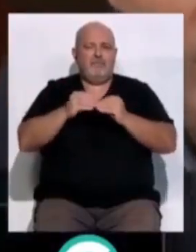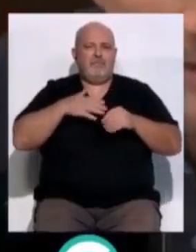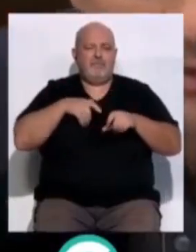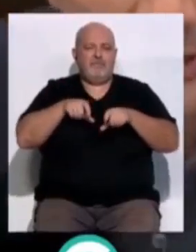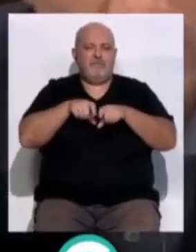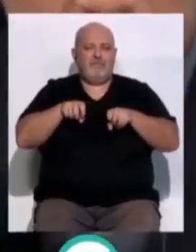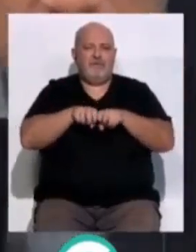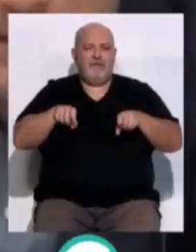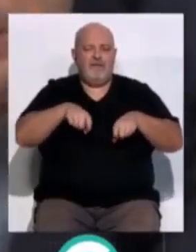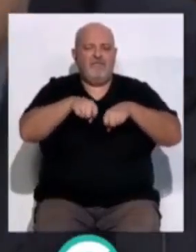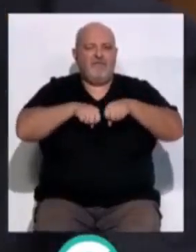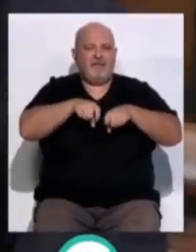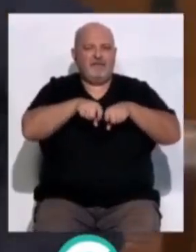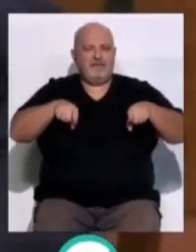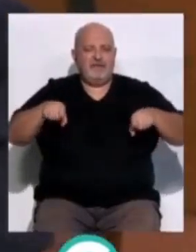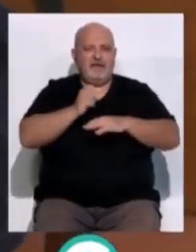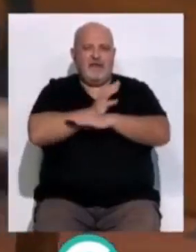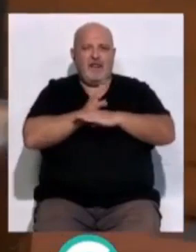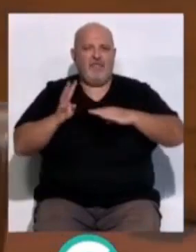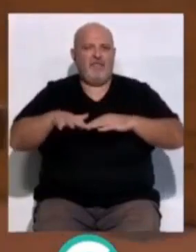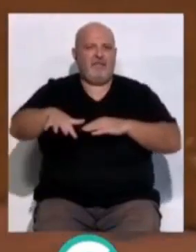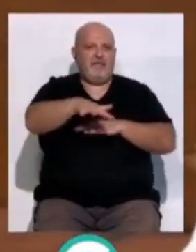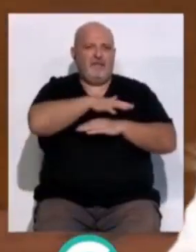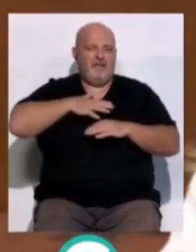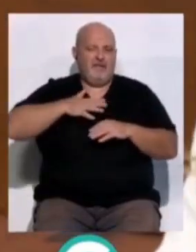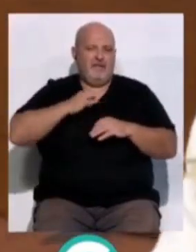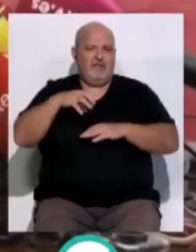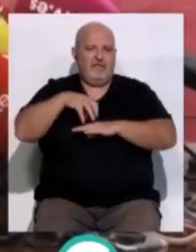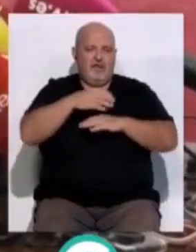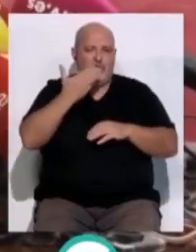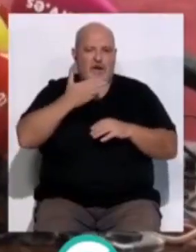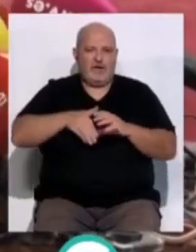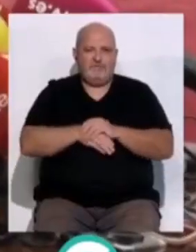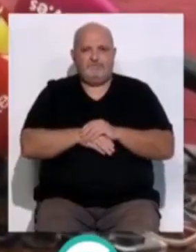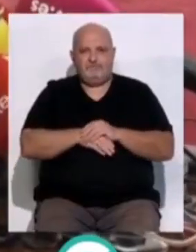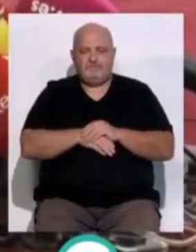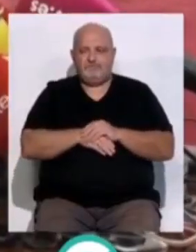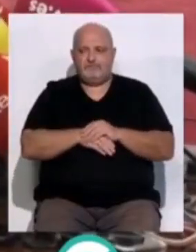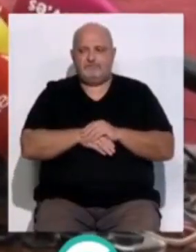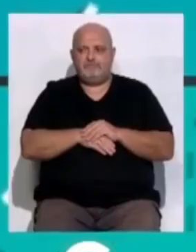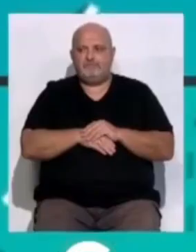bancos, aparcabicis y zonas ajardinadas en los entornos de los centros escolares.